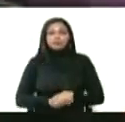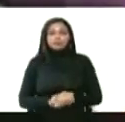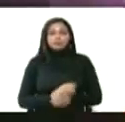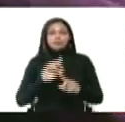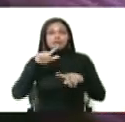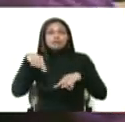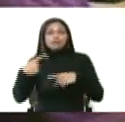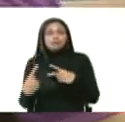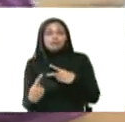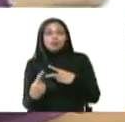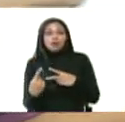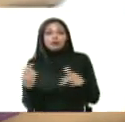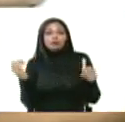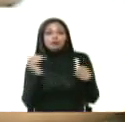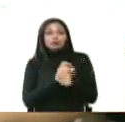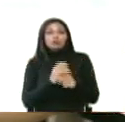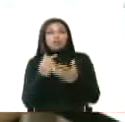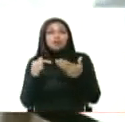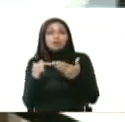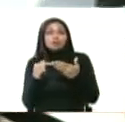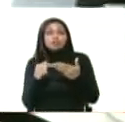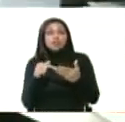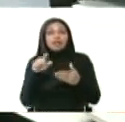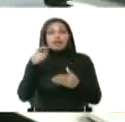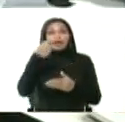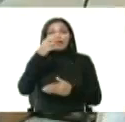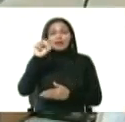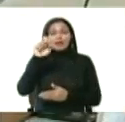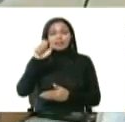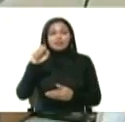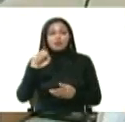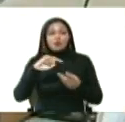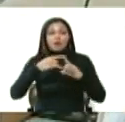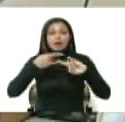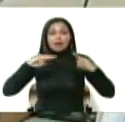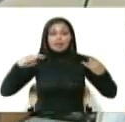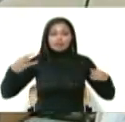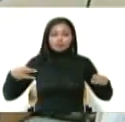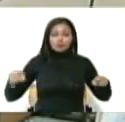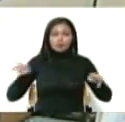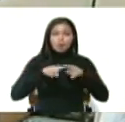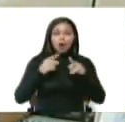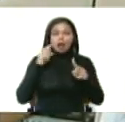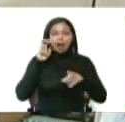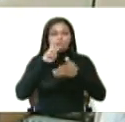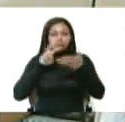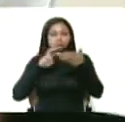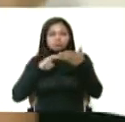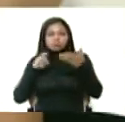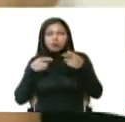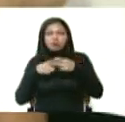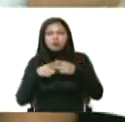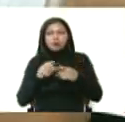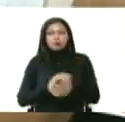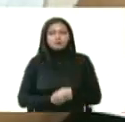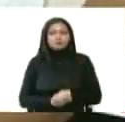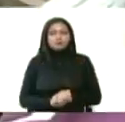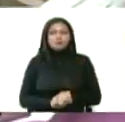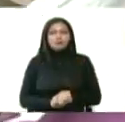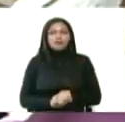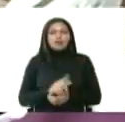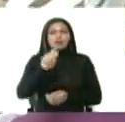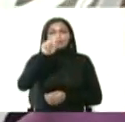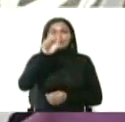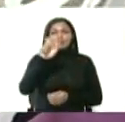de esa determinación del material genético, pasamos a la lectura a través de un equipo que se llama termociclador.